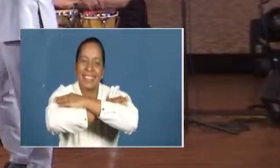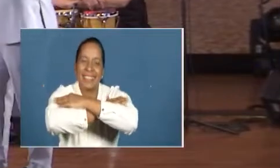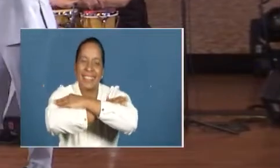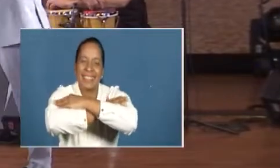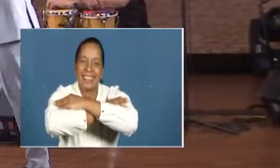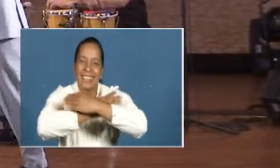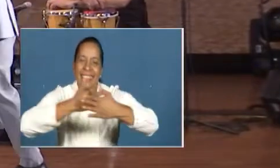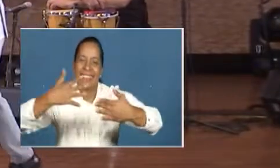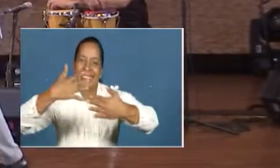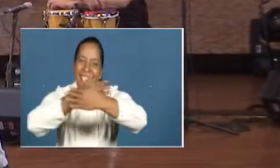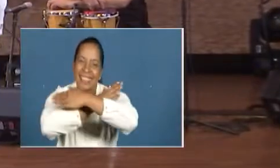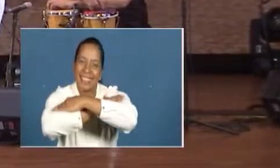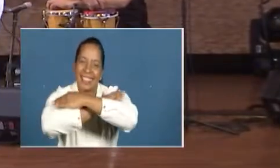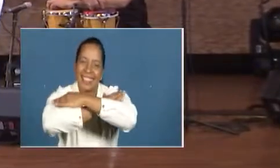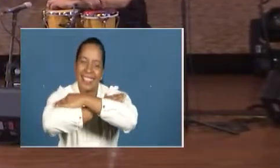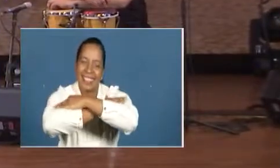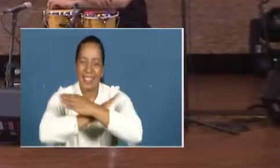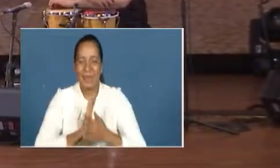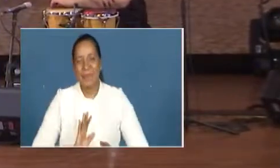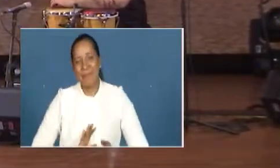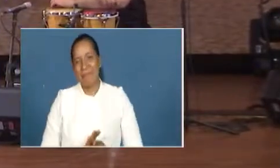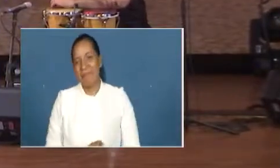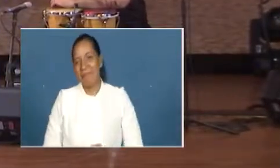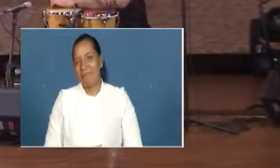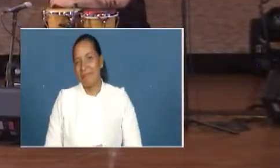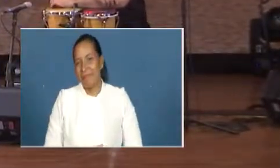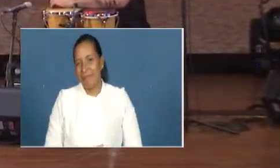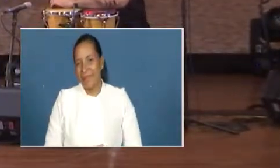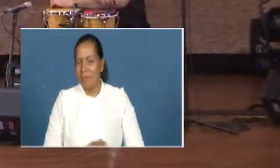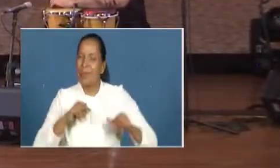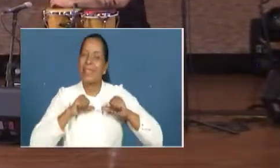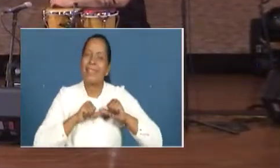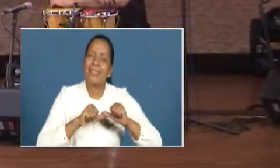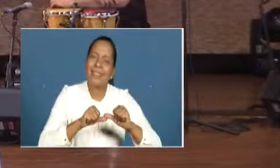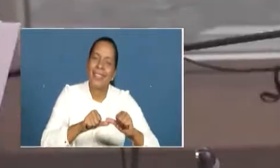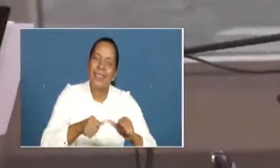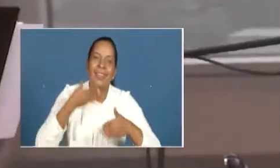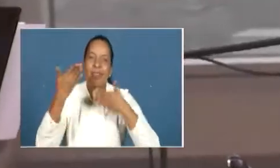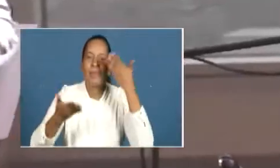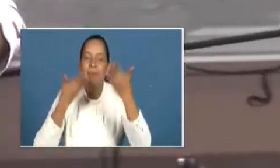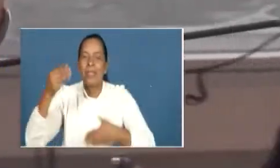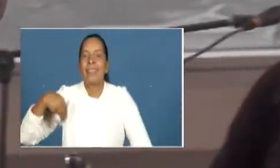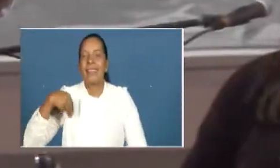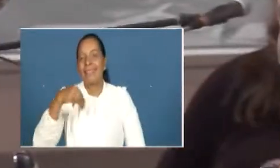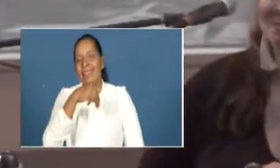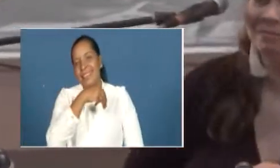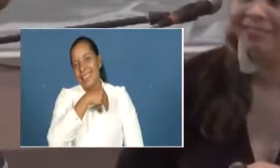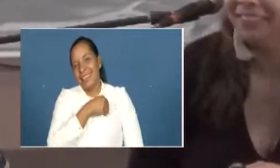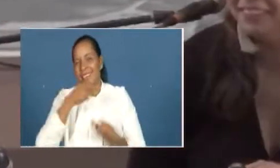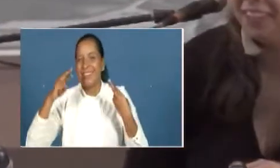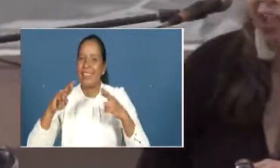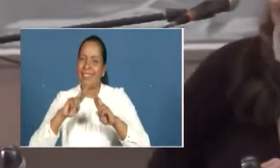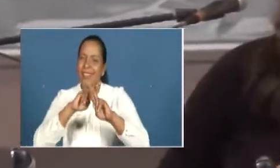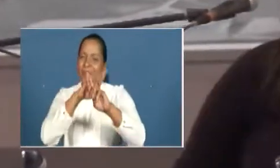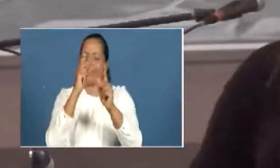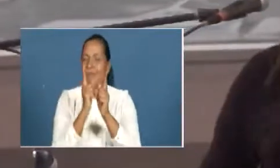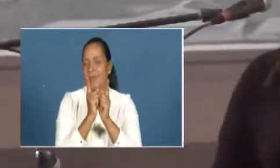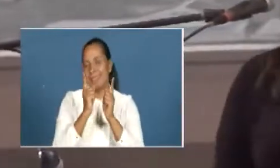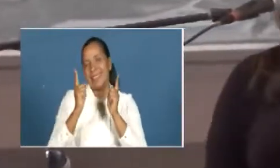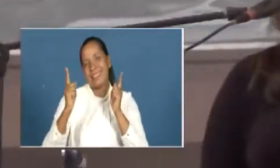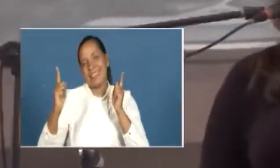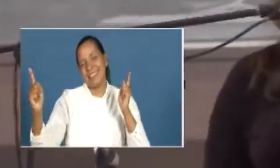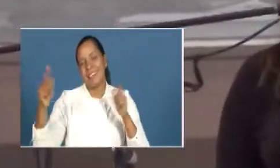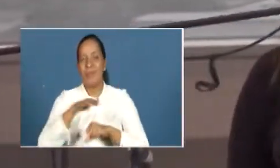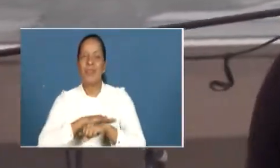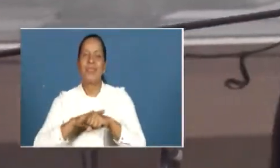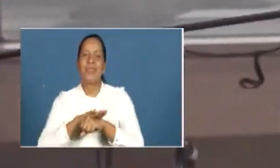Así. ¿Pero qué se va a hacer? Tenemos que seguir las medidas de higiene. mantengamos la distancia.